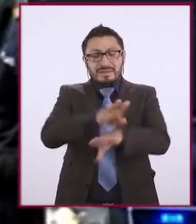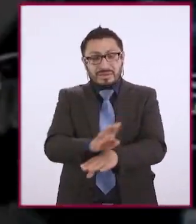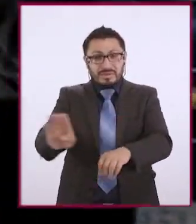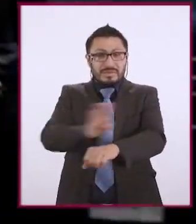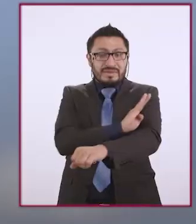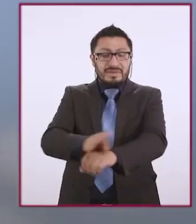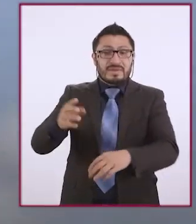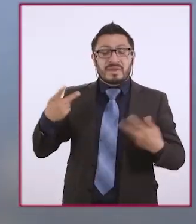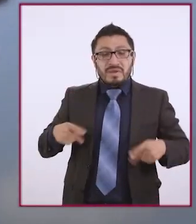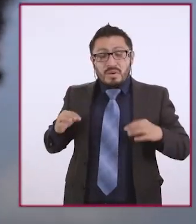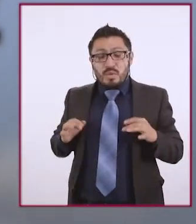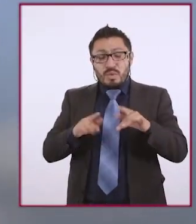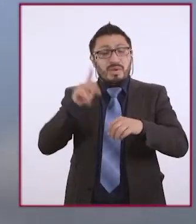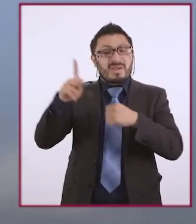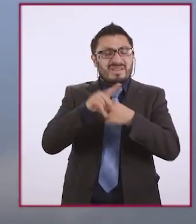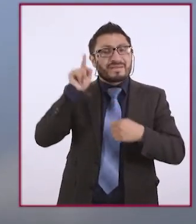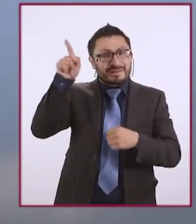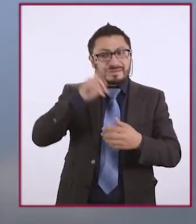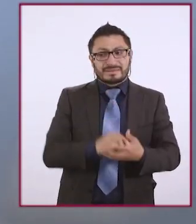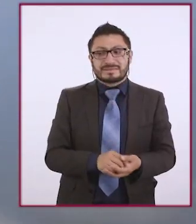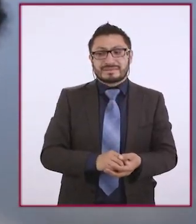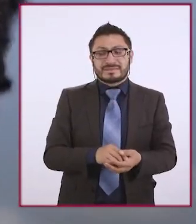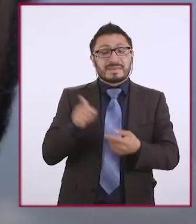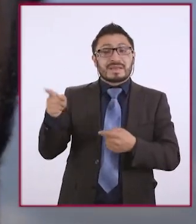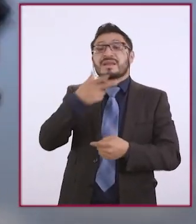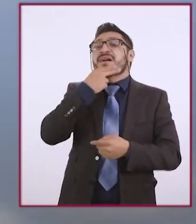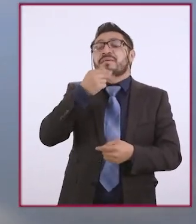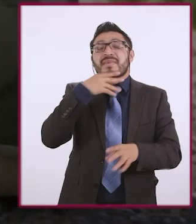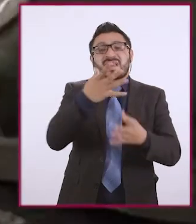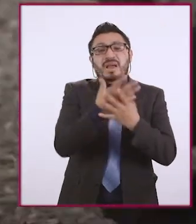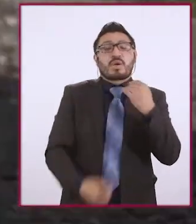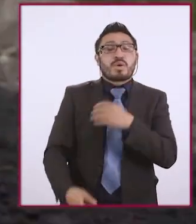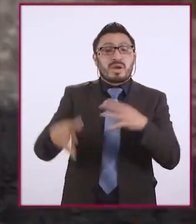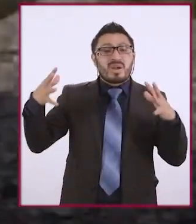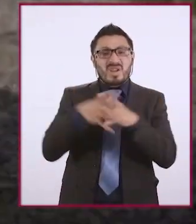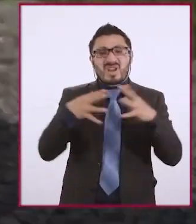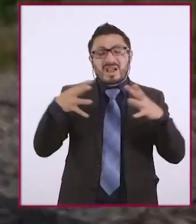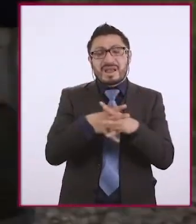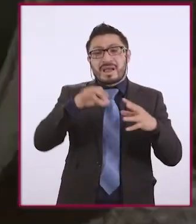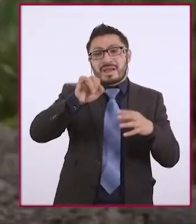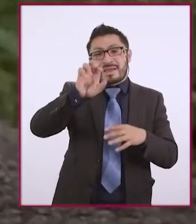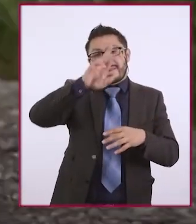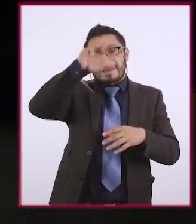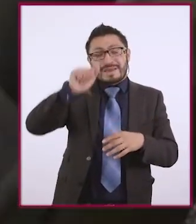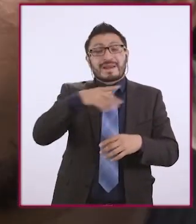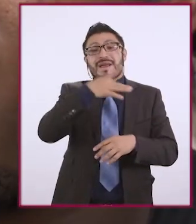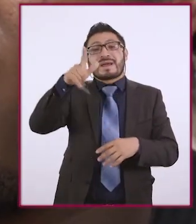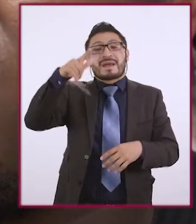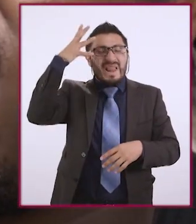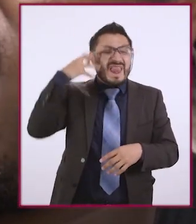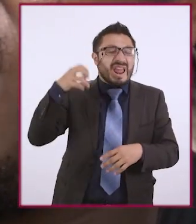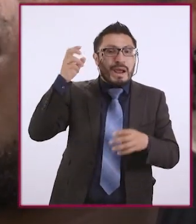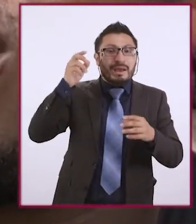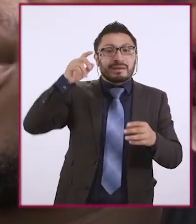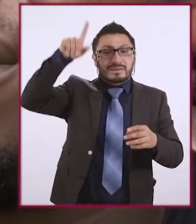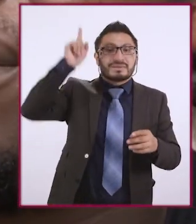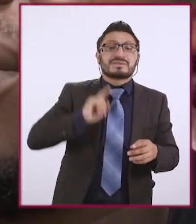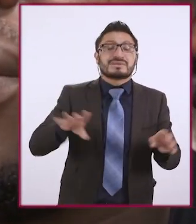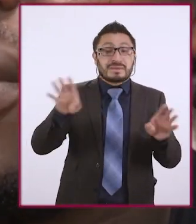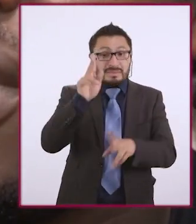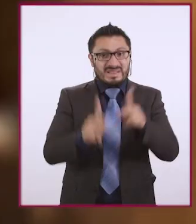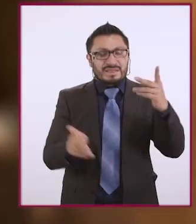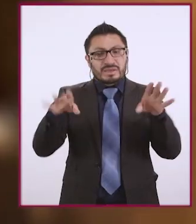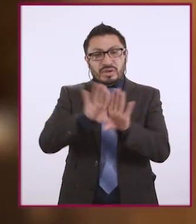país. Ismael Bea escapó de la guerra en Sierra Leona y habló ante la Organización de Naciones